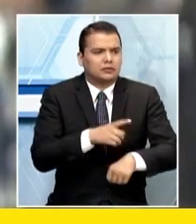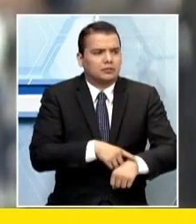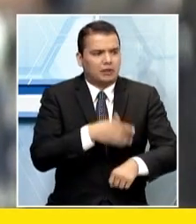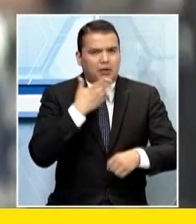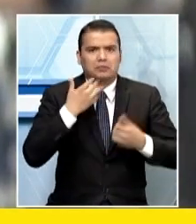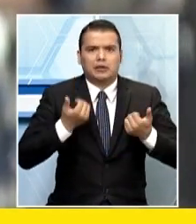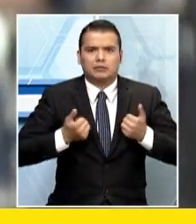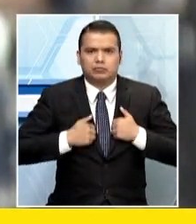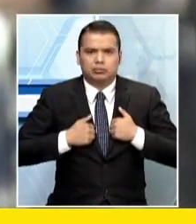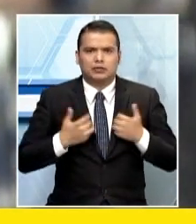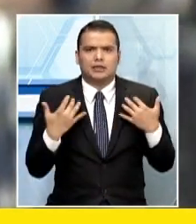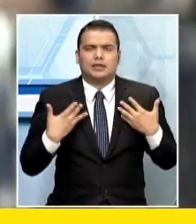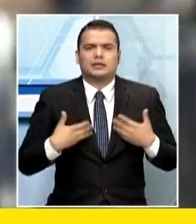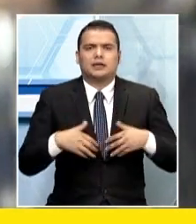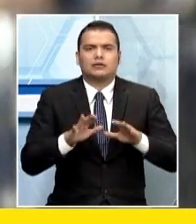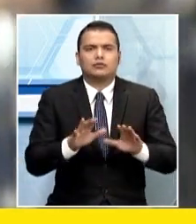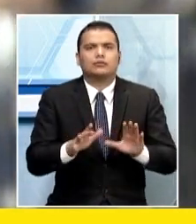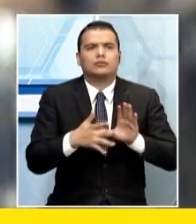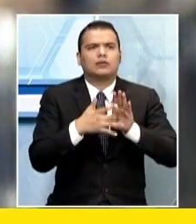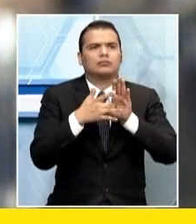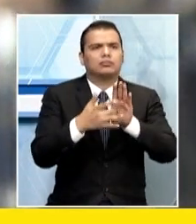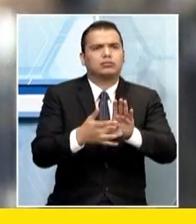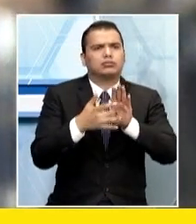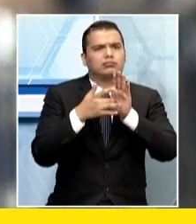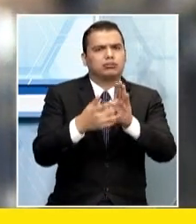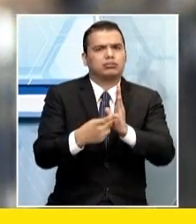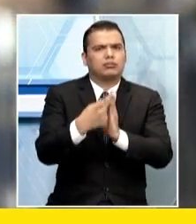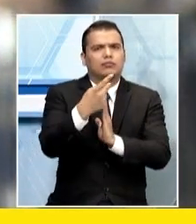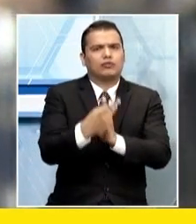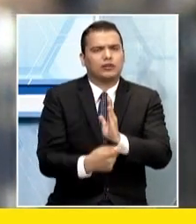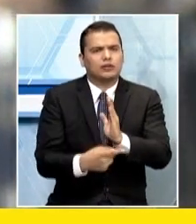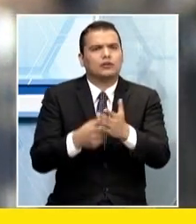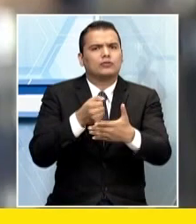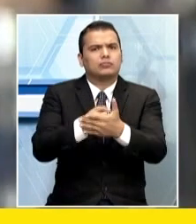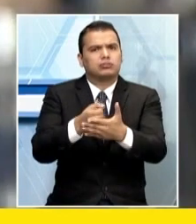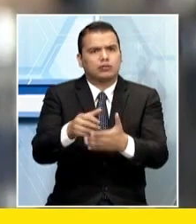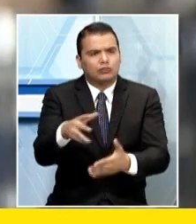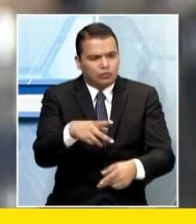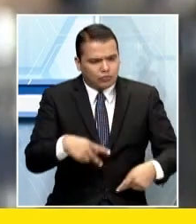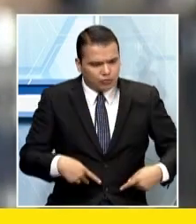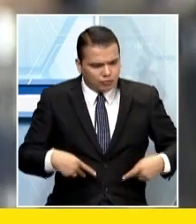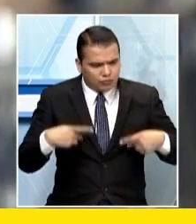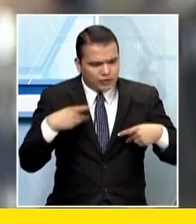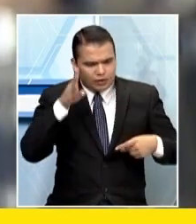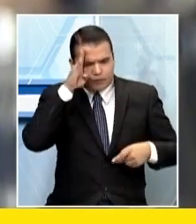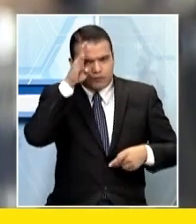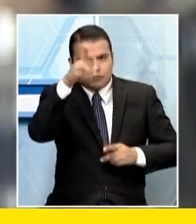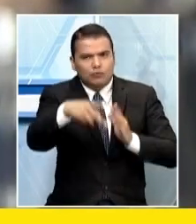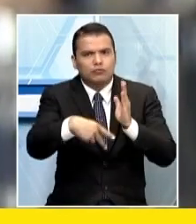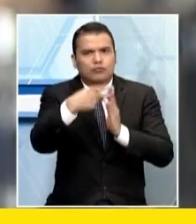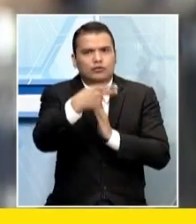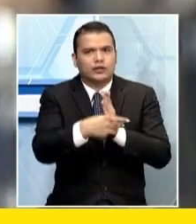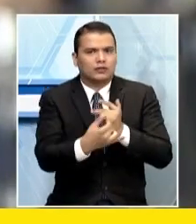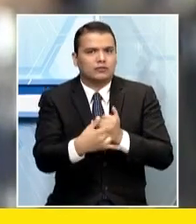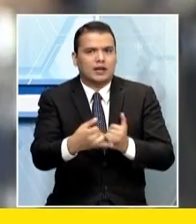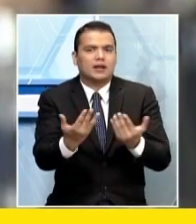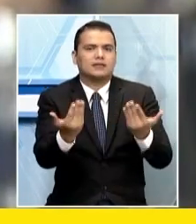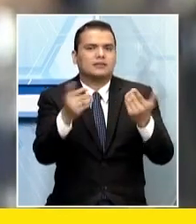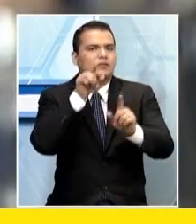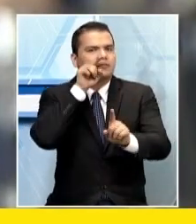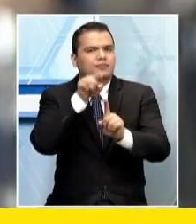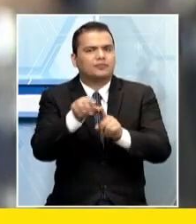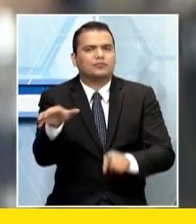tiempo libre, desde la promoción y elaboración de proyectos de vida, eso sería una oportunidad para que los